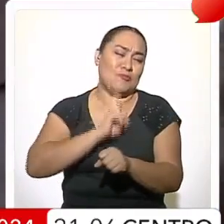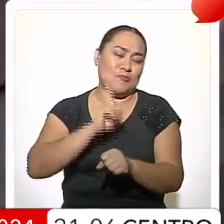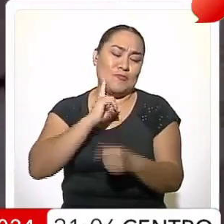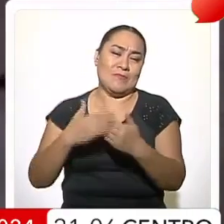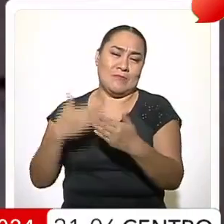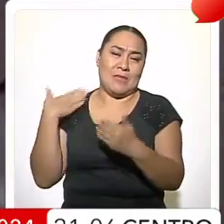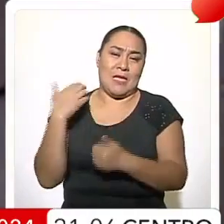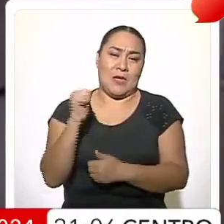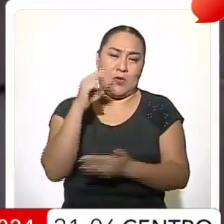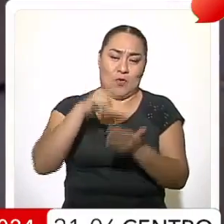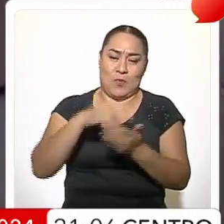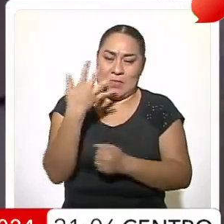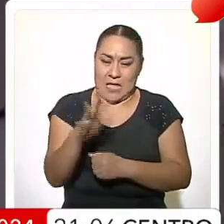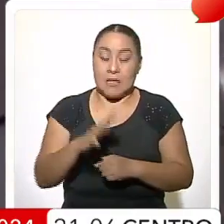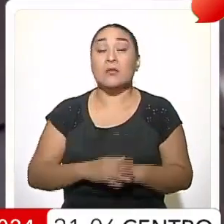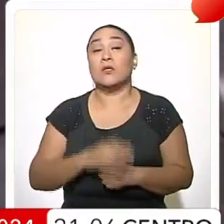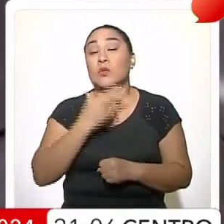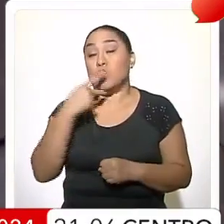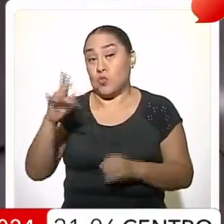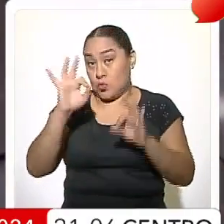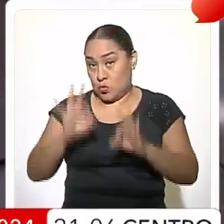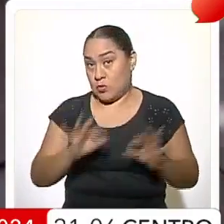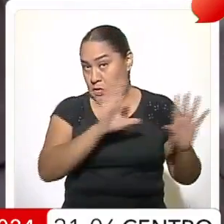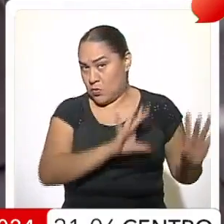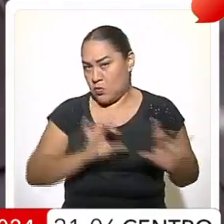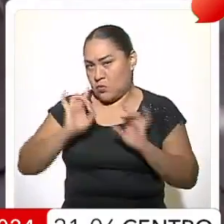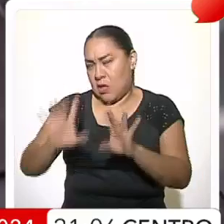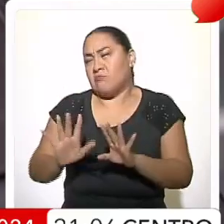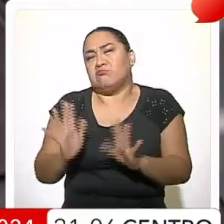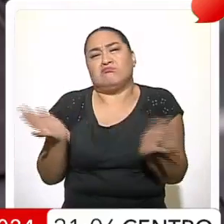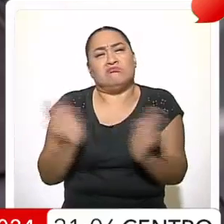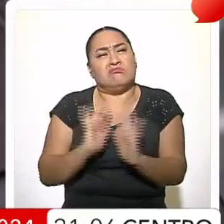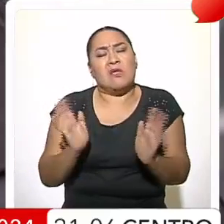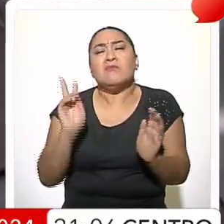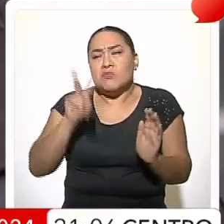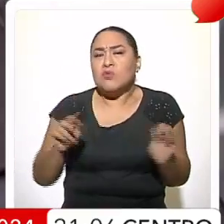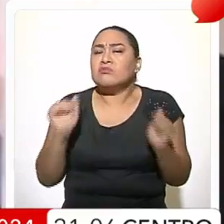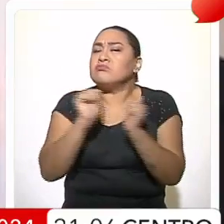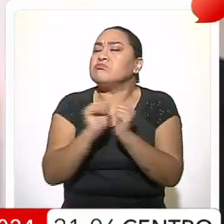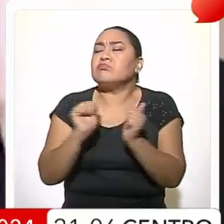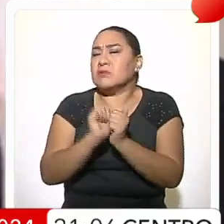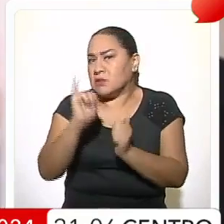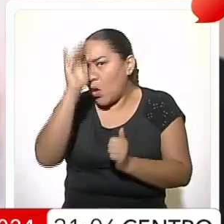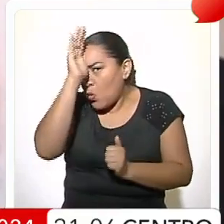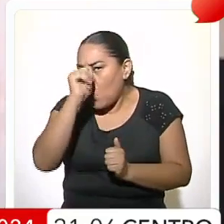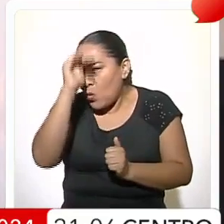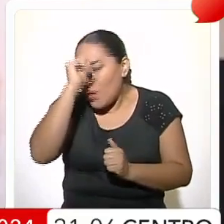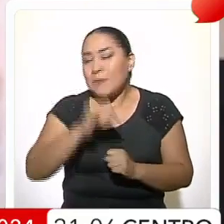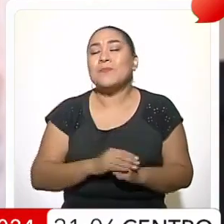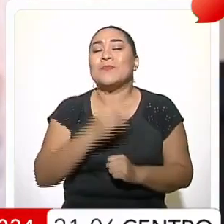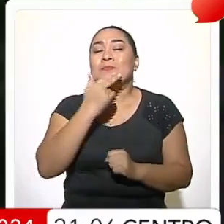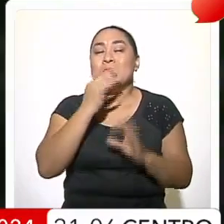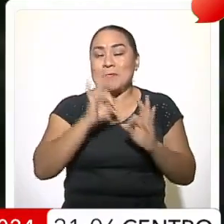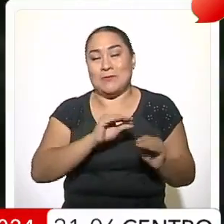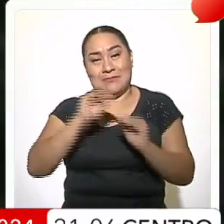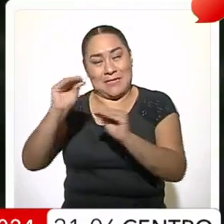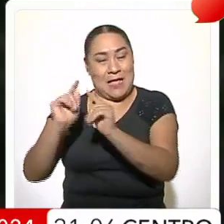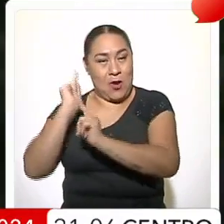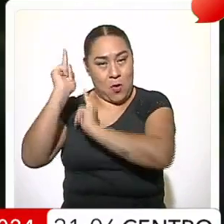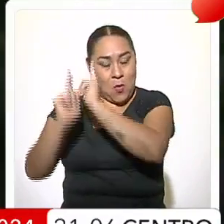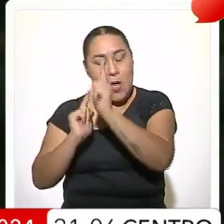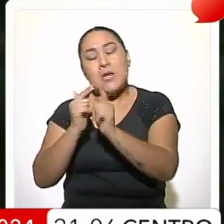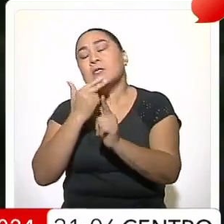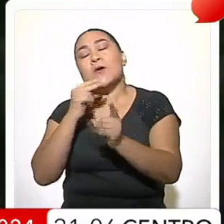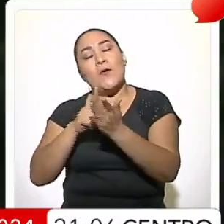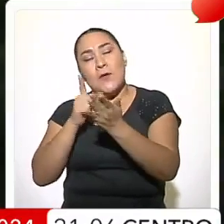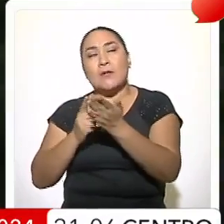2010. El australiano aseguró que fueron relaciones consentidas. Assange, quien estaba en Londres, se entregó a la